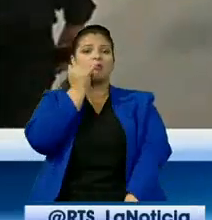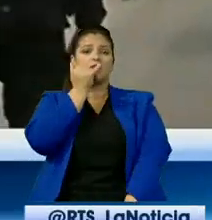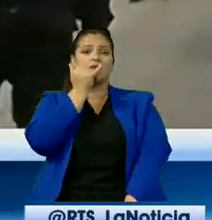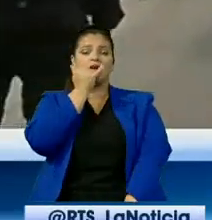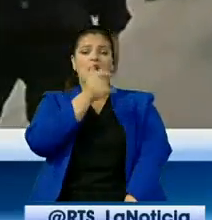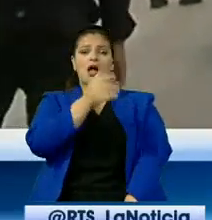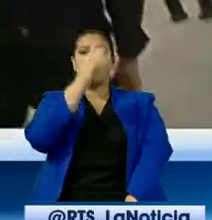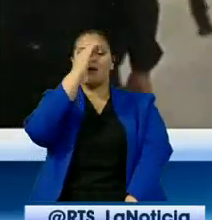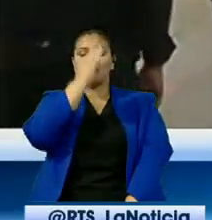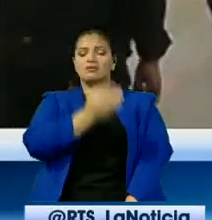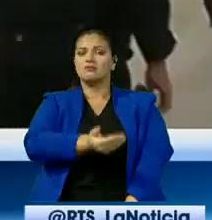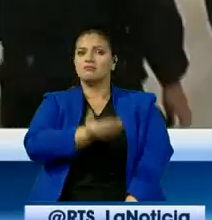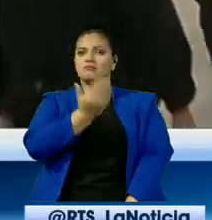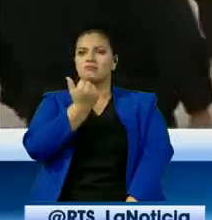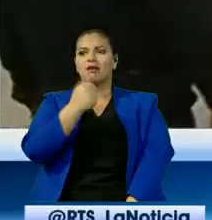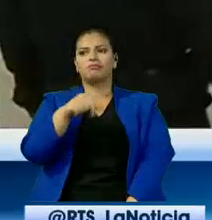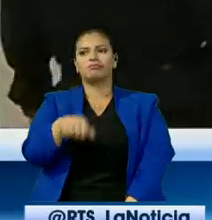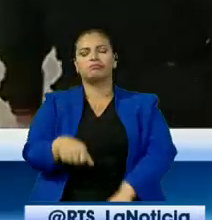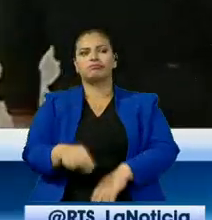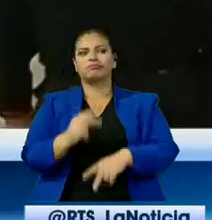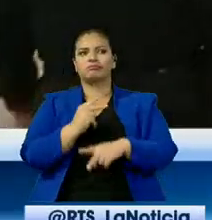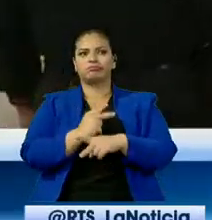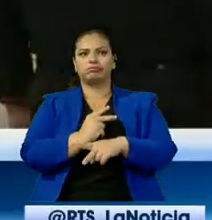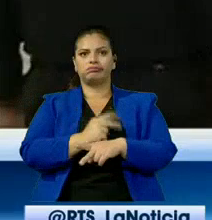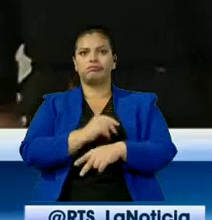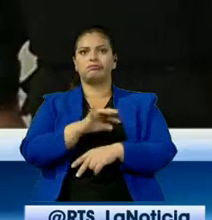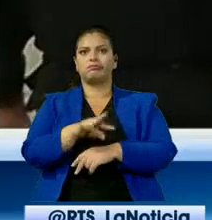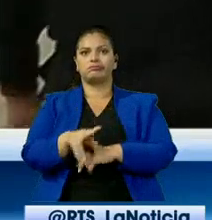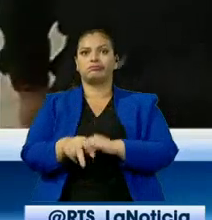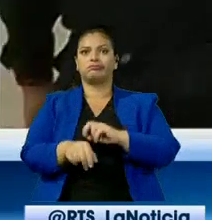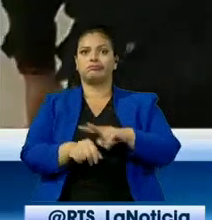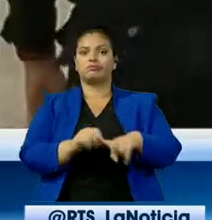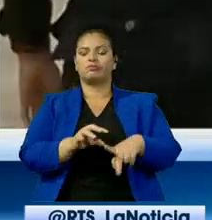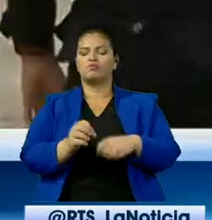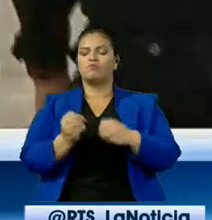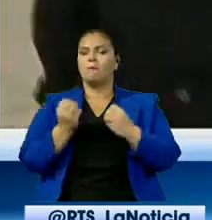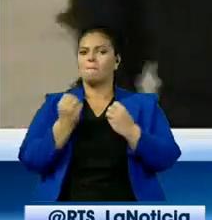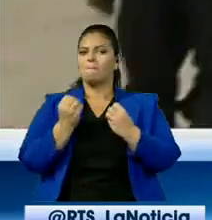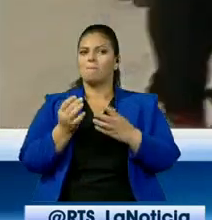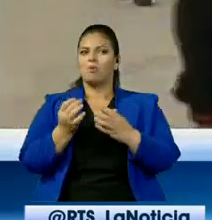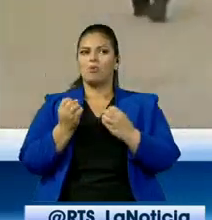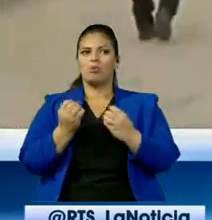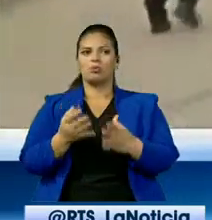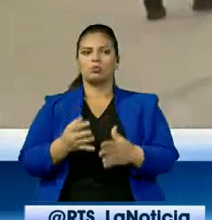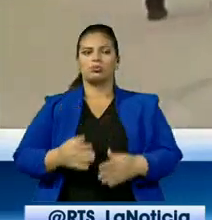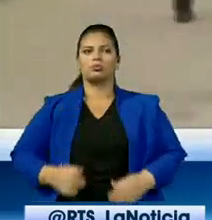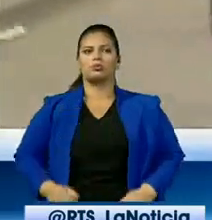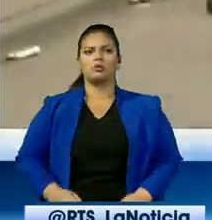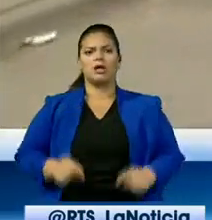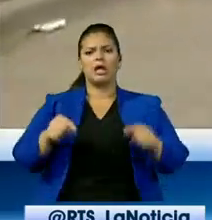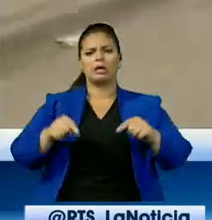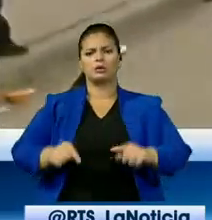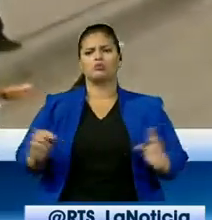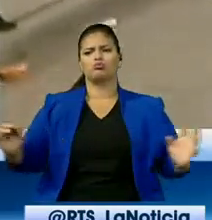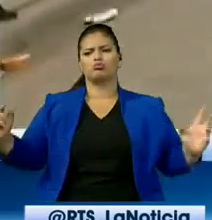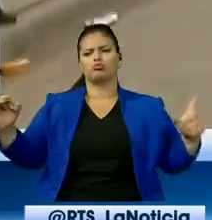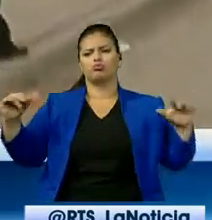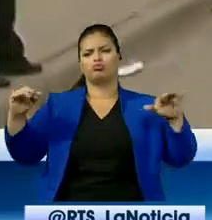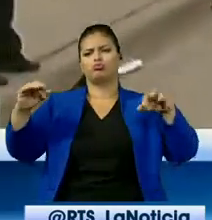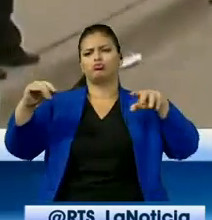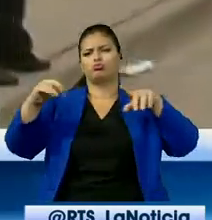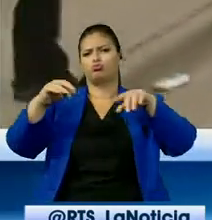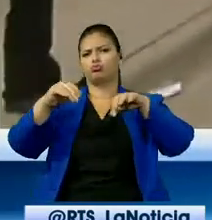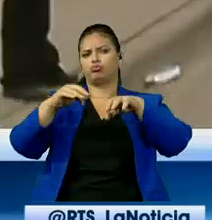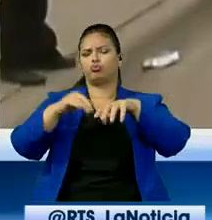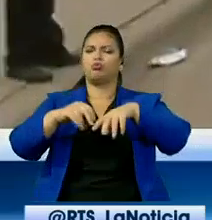este es un punto que todos los días en horas pico se genera una masiva presencia de personas que